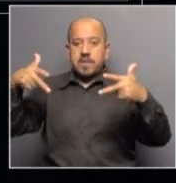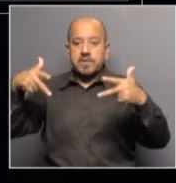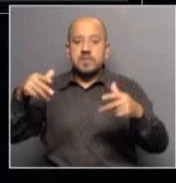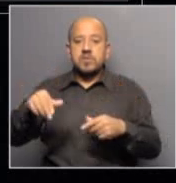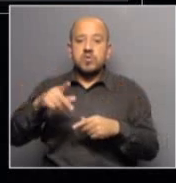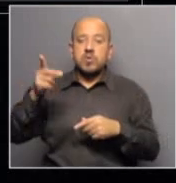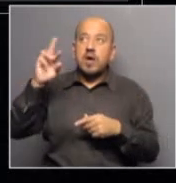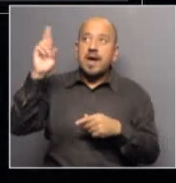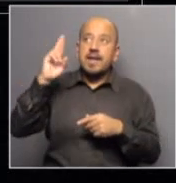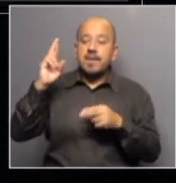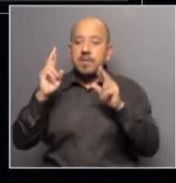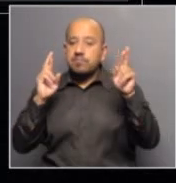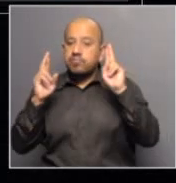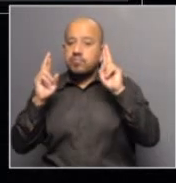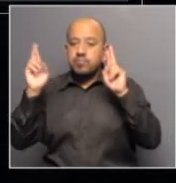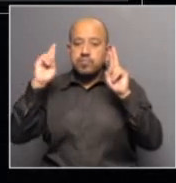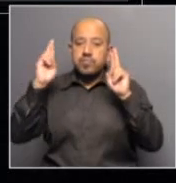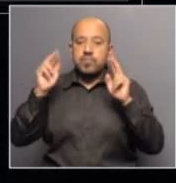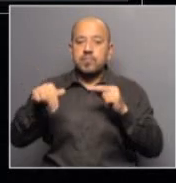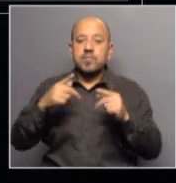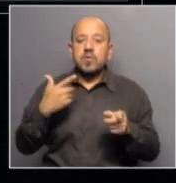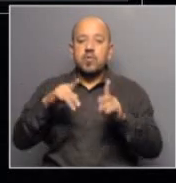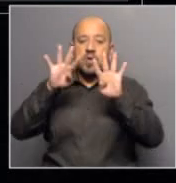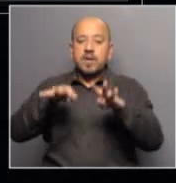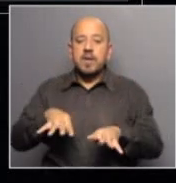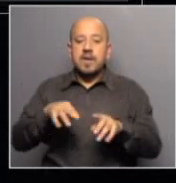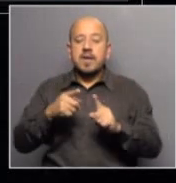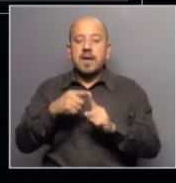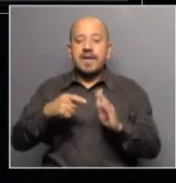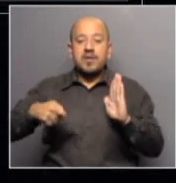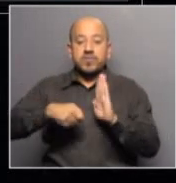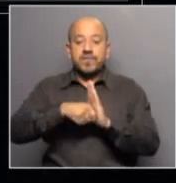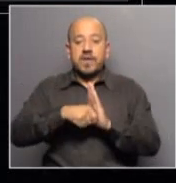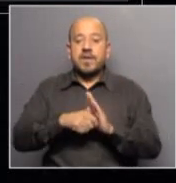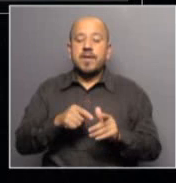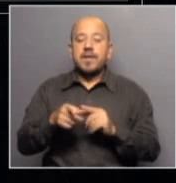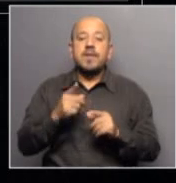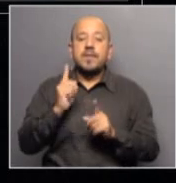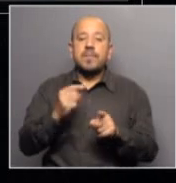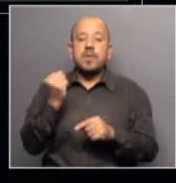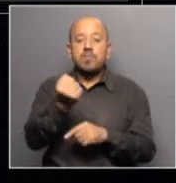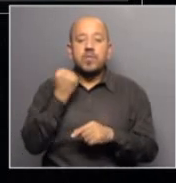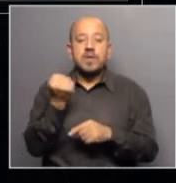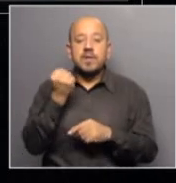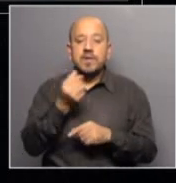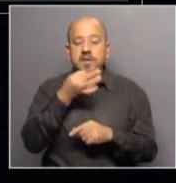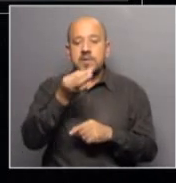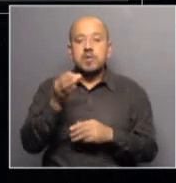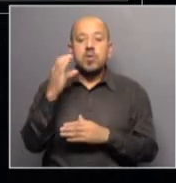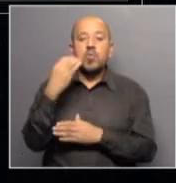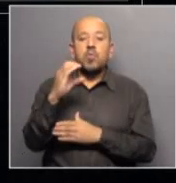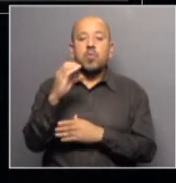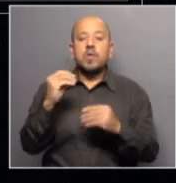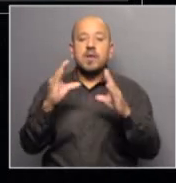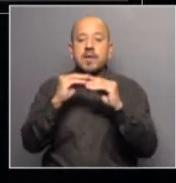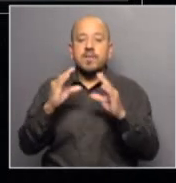alarma y con reja eléctrica. Y después es importante decir que los clubes de cannabis